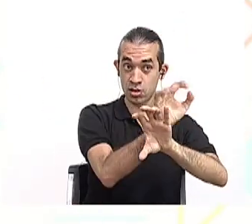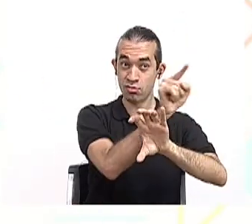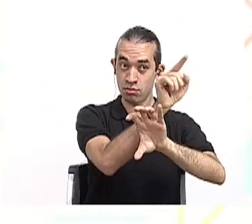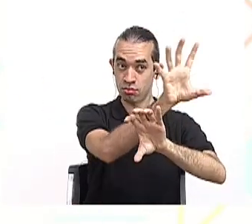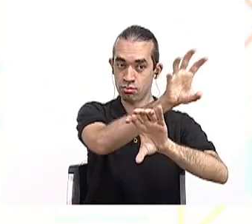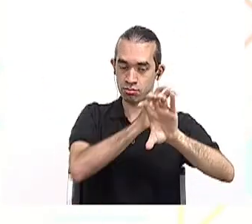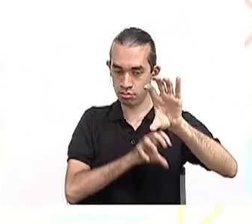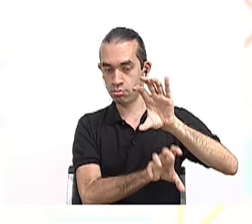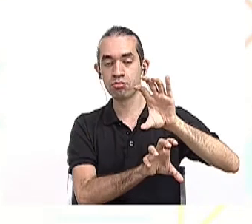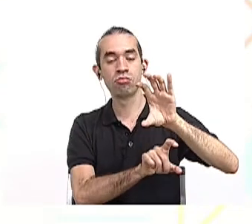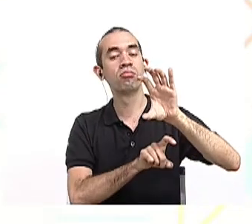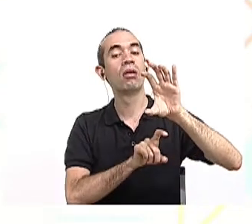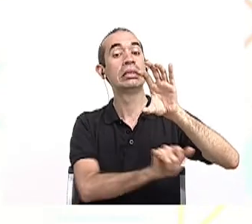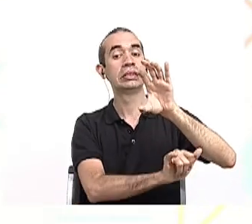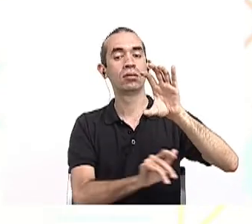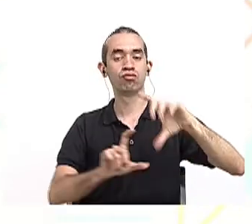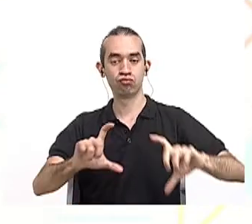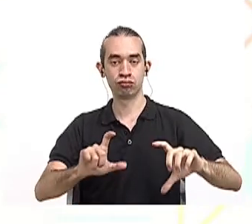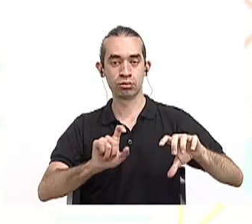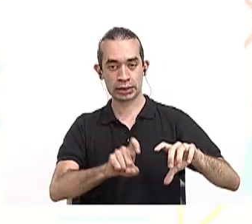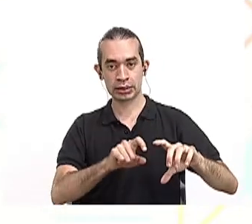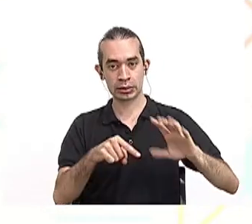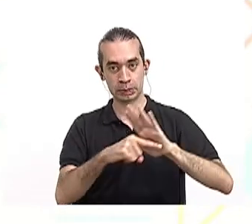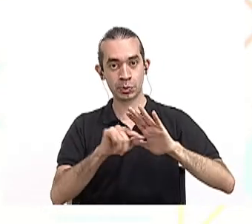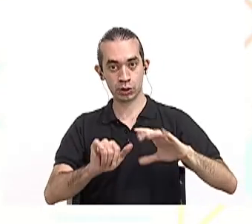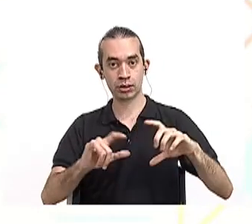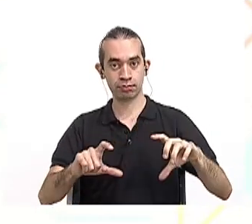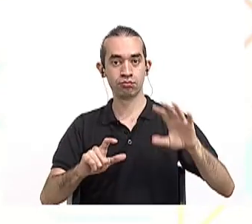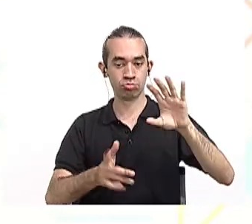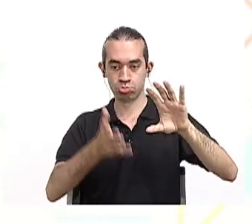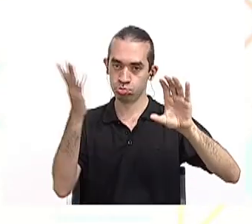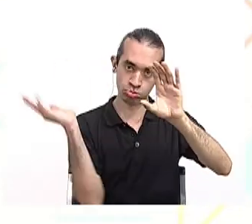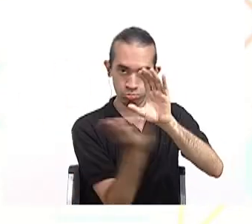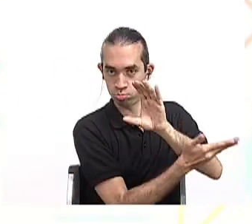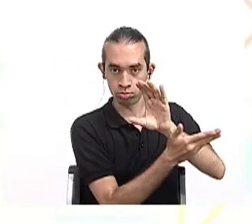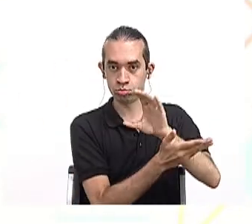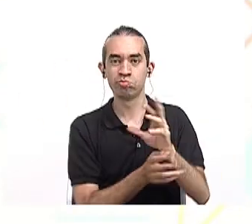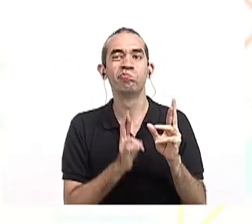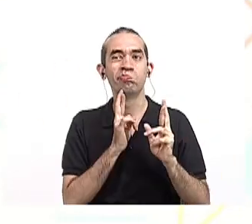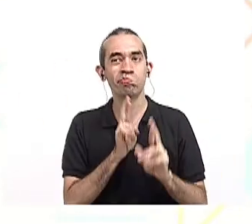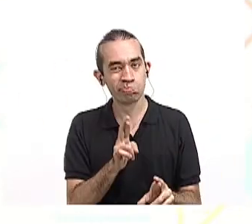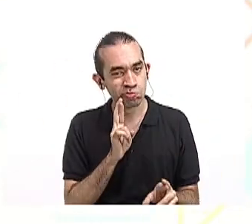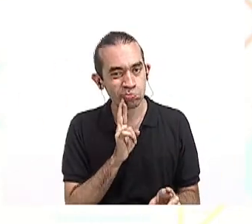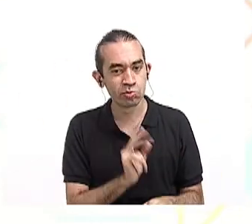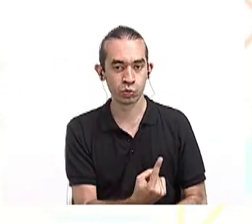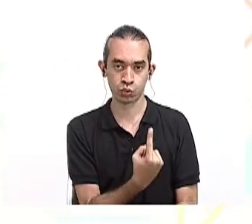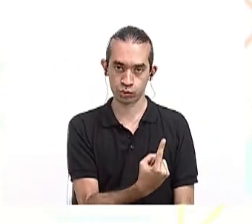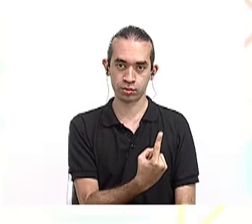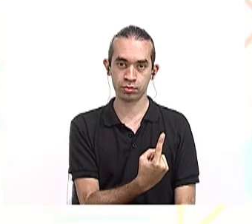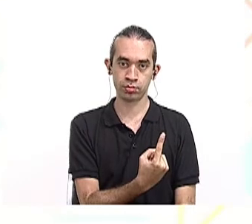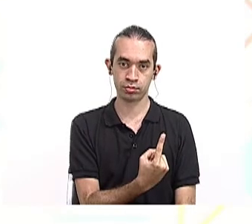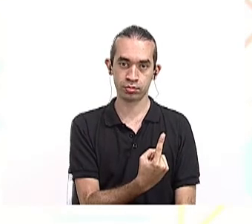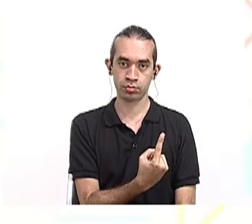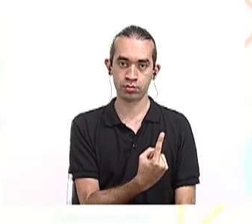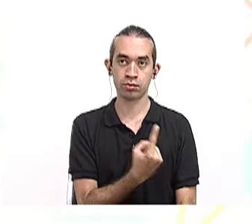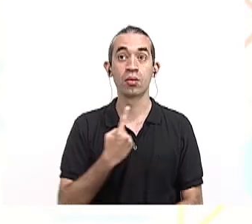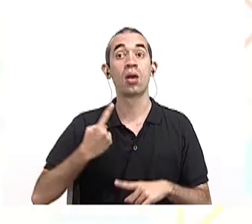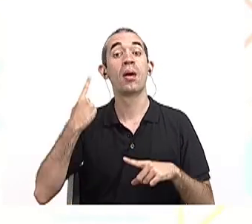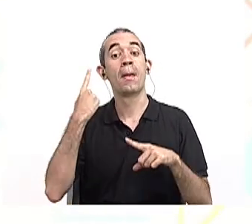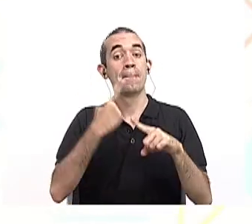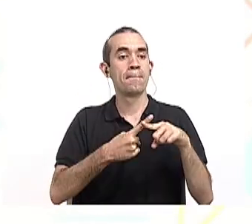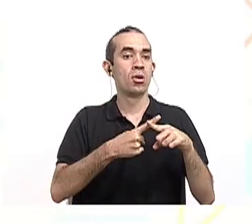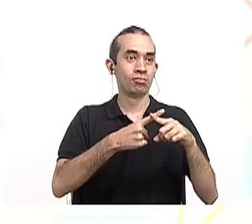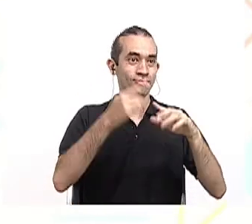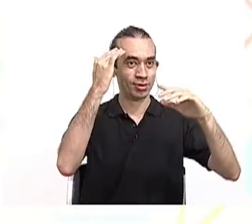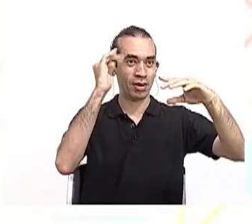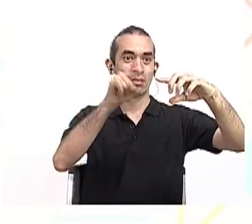denominador, que es y x menos esa operación nos da 1. Y al multiplicarla por